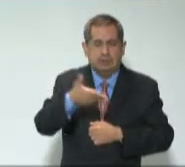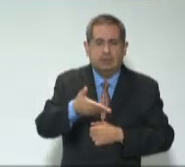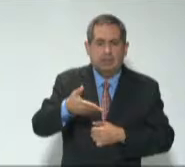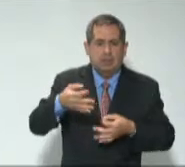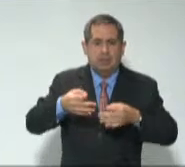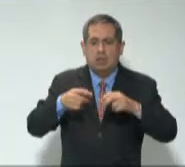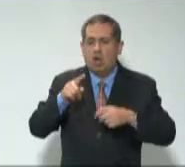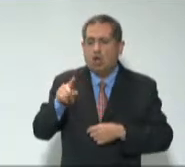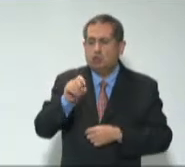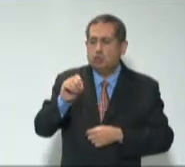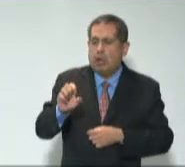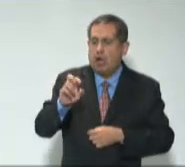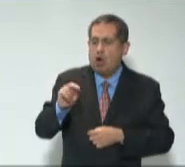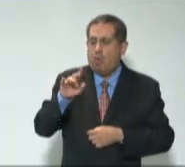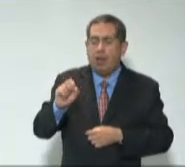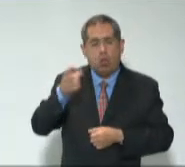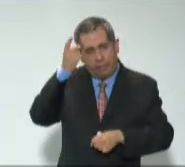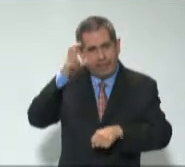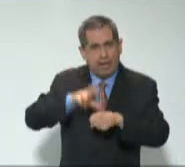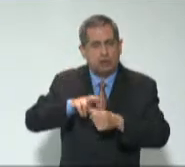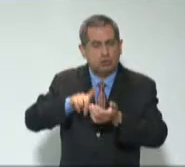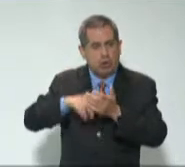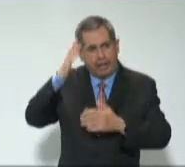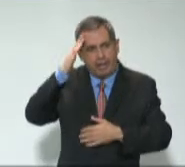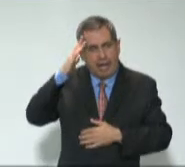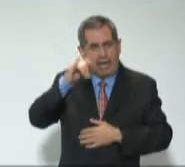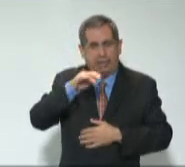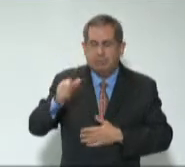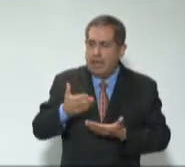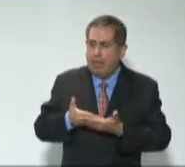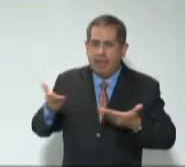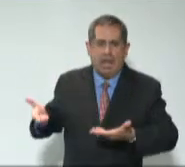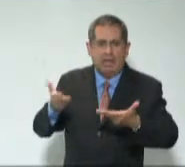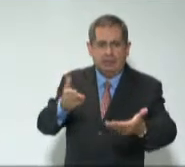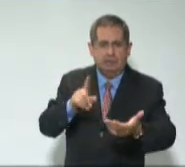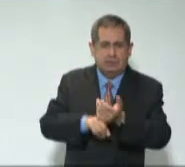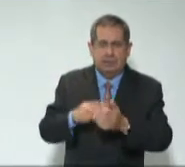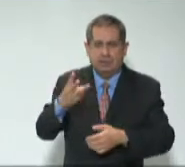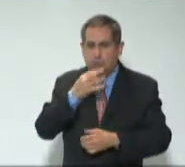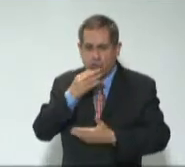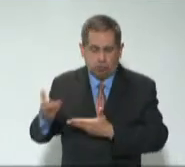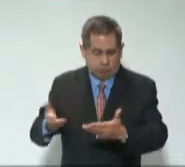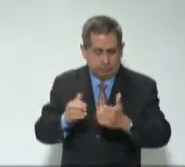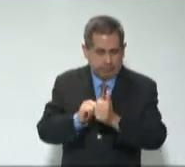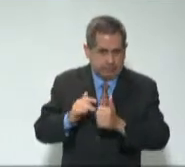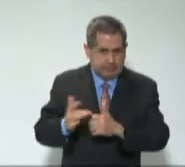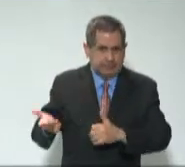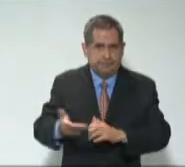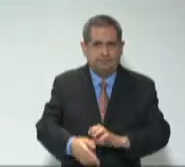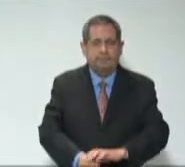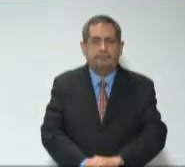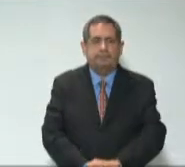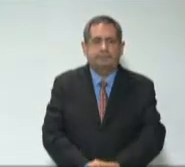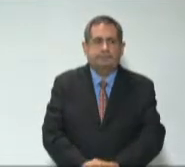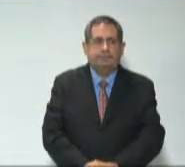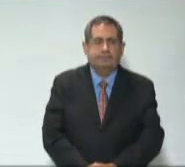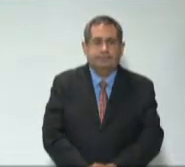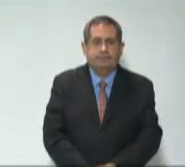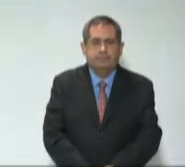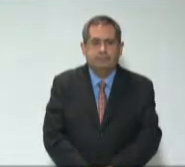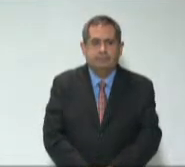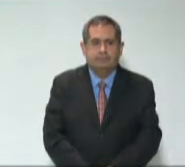maestro Zoe Robledo director general del IMS adelante maestro hasta por 3 minutos Gracias en la